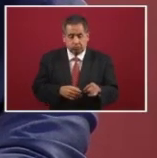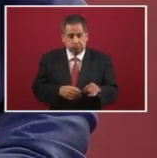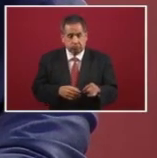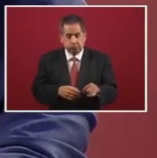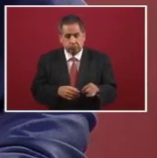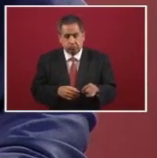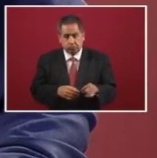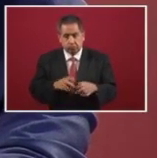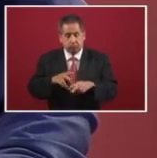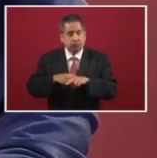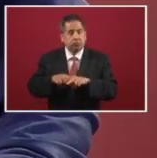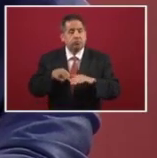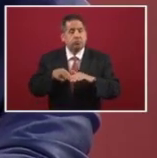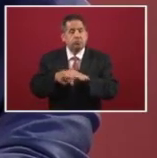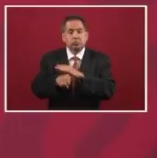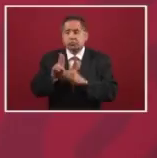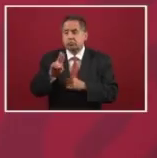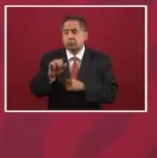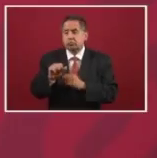lo del Metrobús.